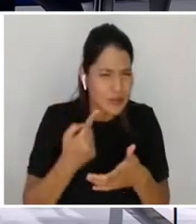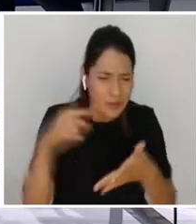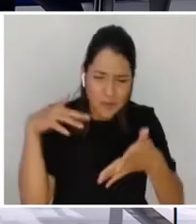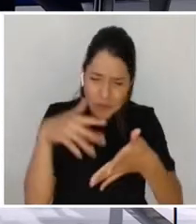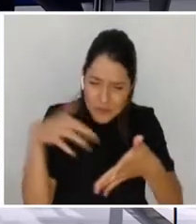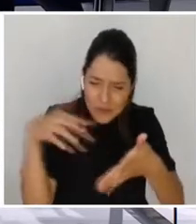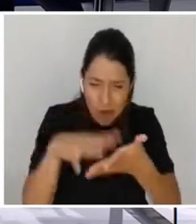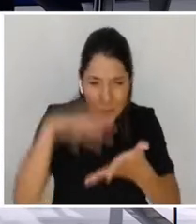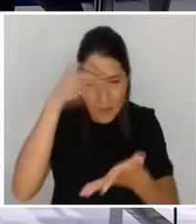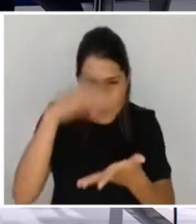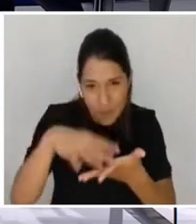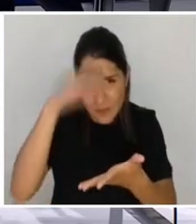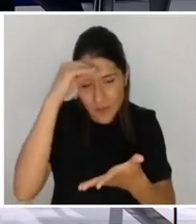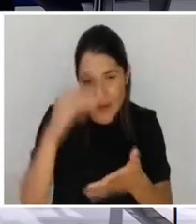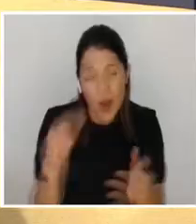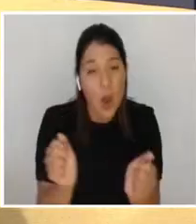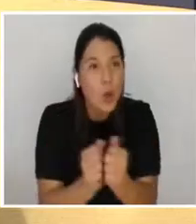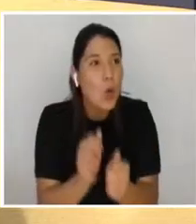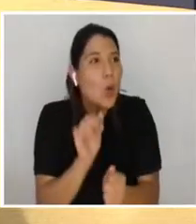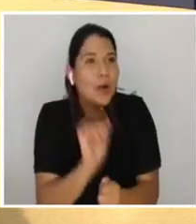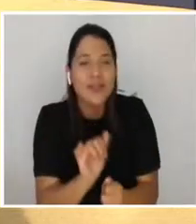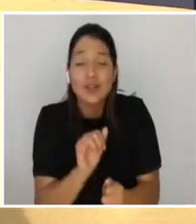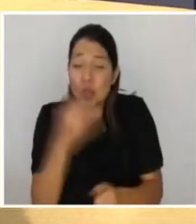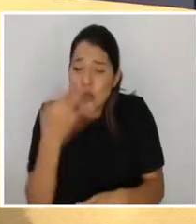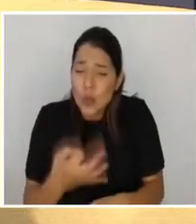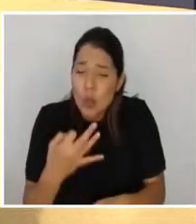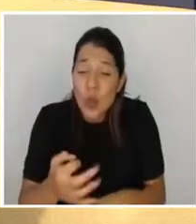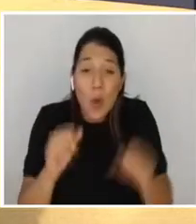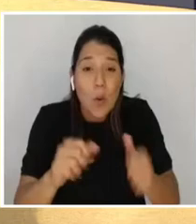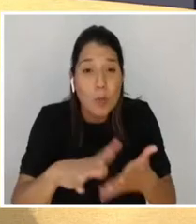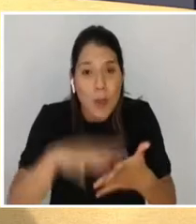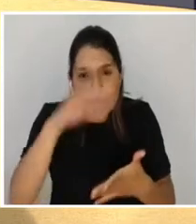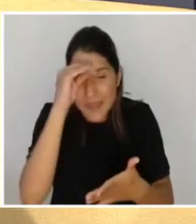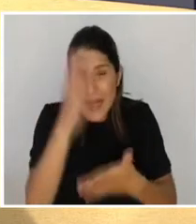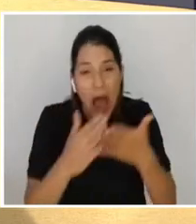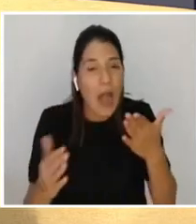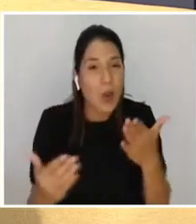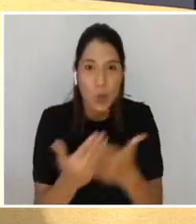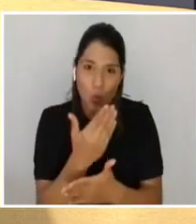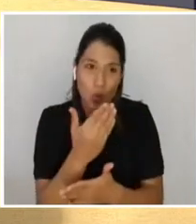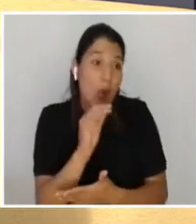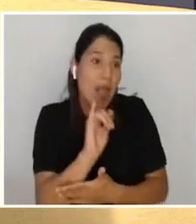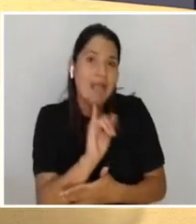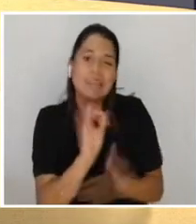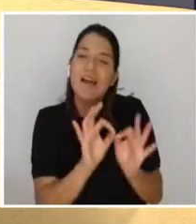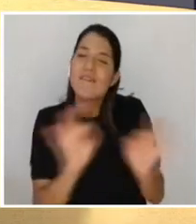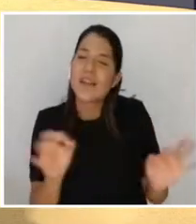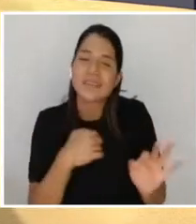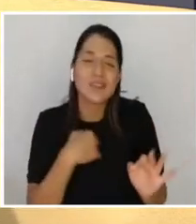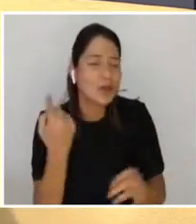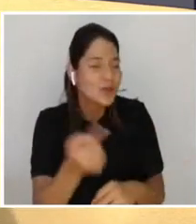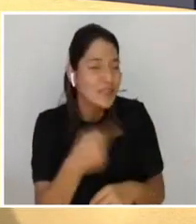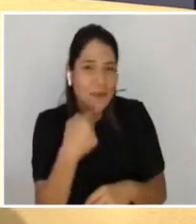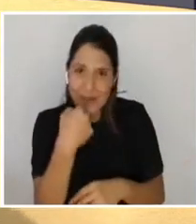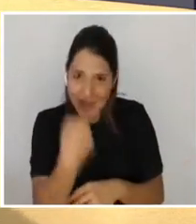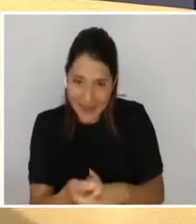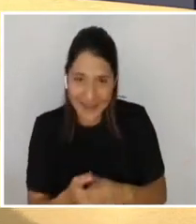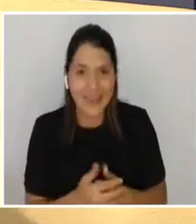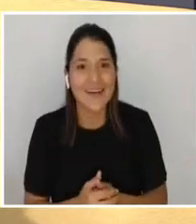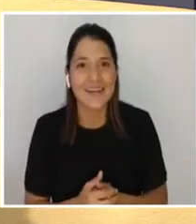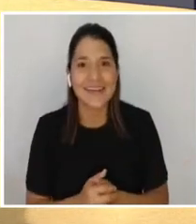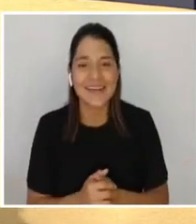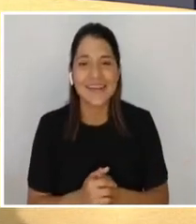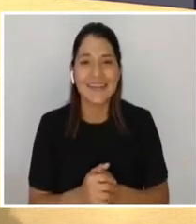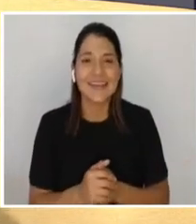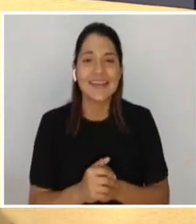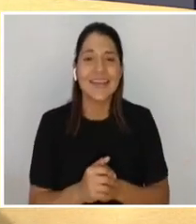esto uno todos los días se aprende algo nuevo. Siempre es un dicho que yo siempre he dicho, ¿vio? Es un dicho que siempre he dicho, que